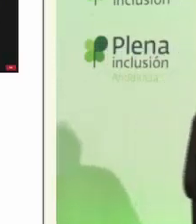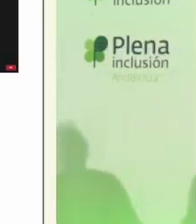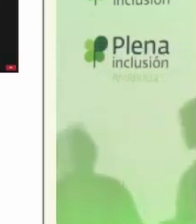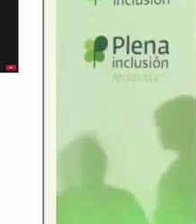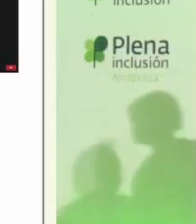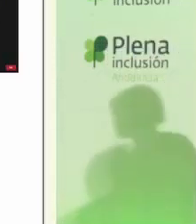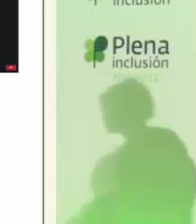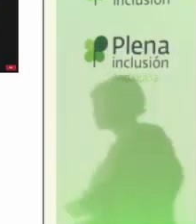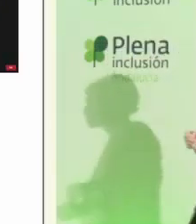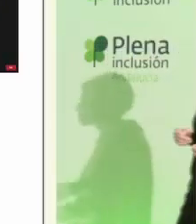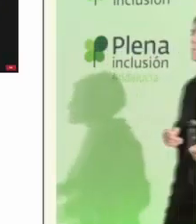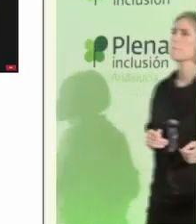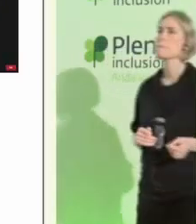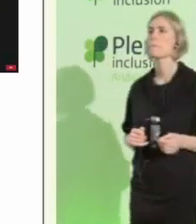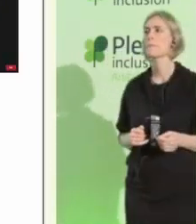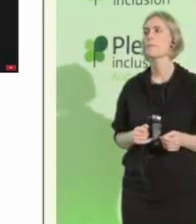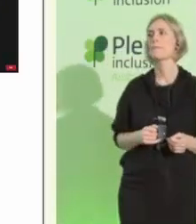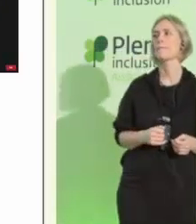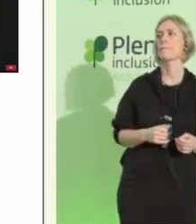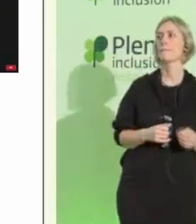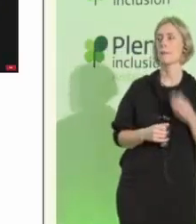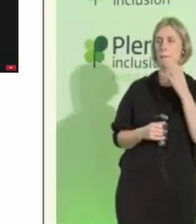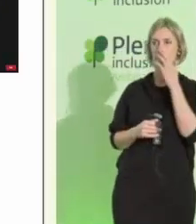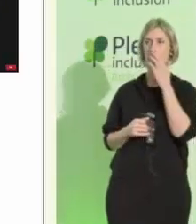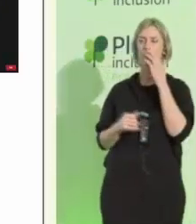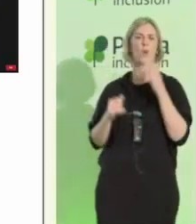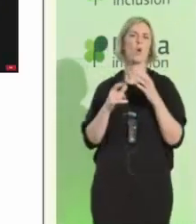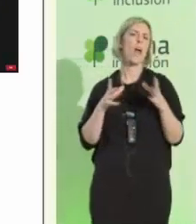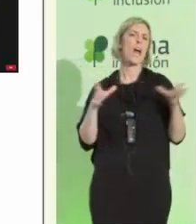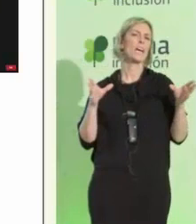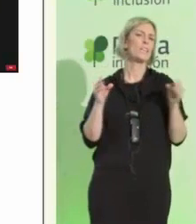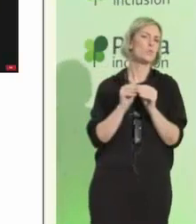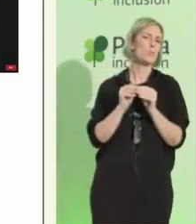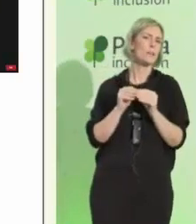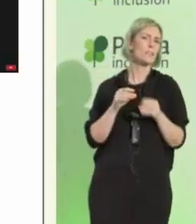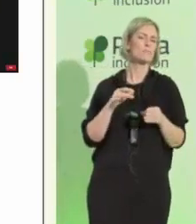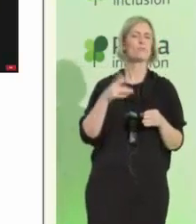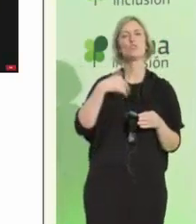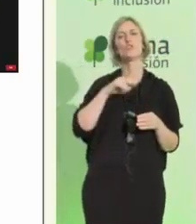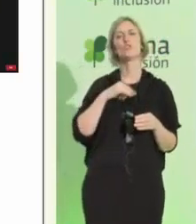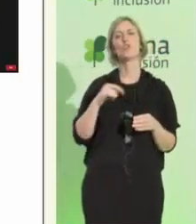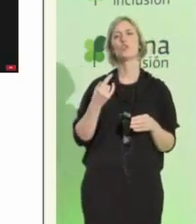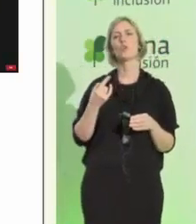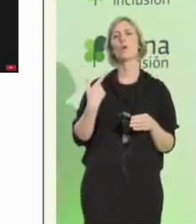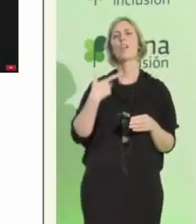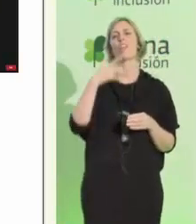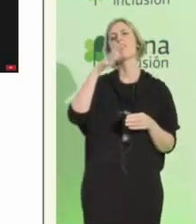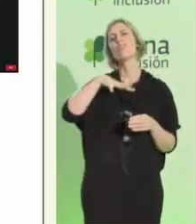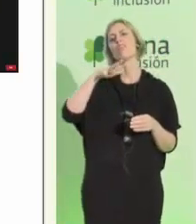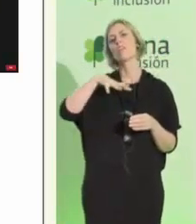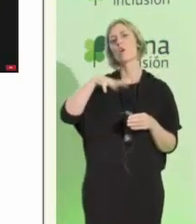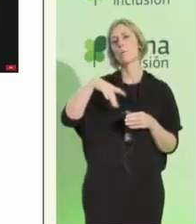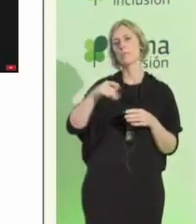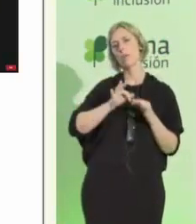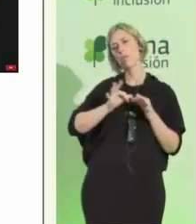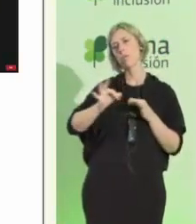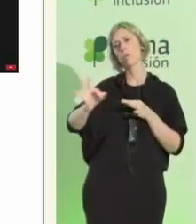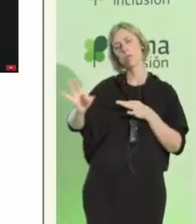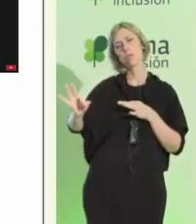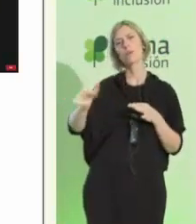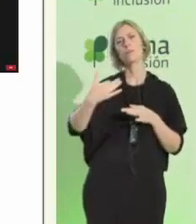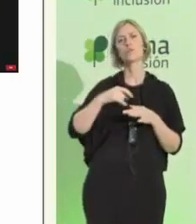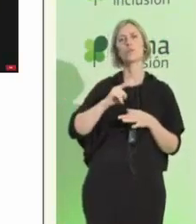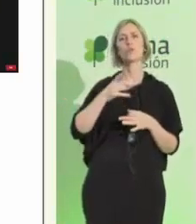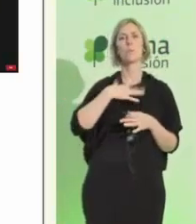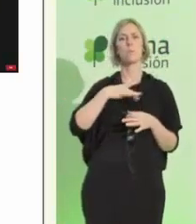Y en suma hemos podido, a lo largo de estos 5 meses, compartir una